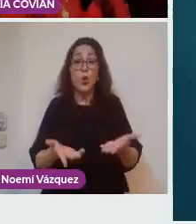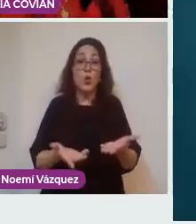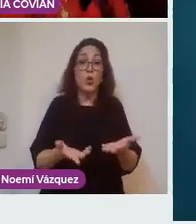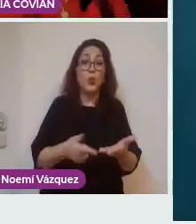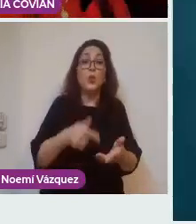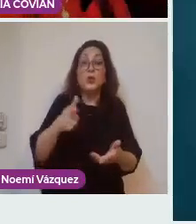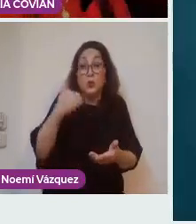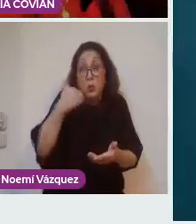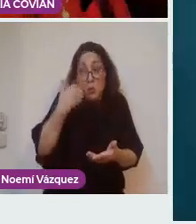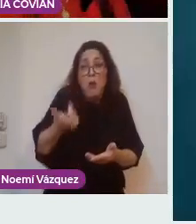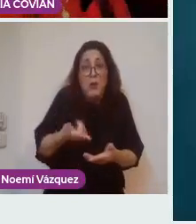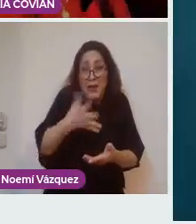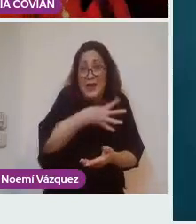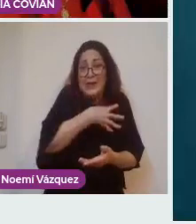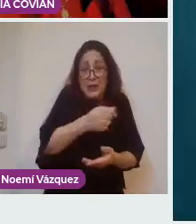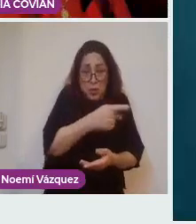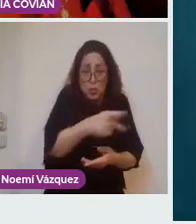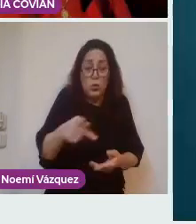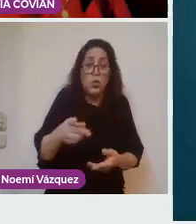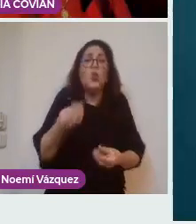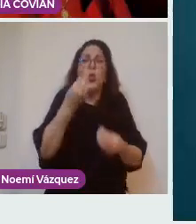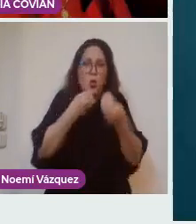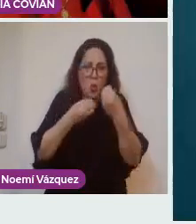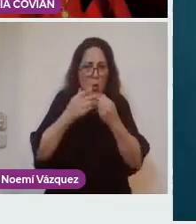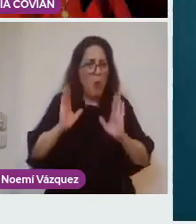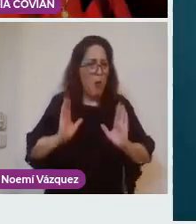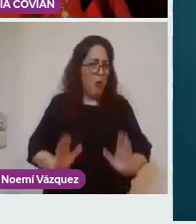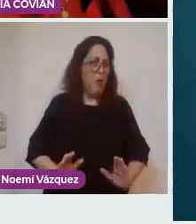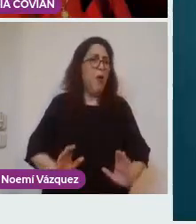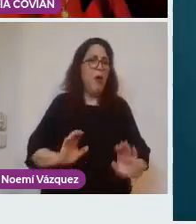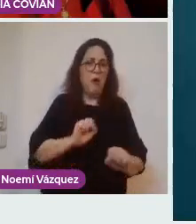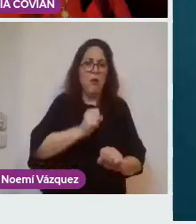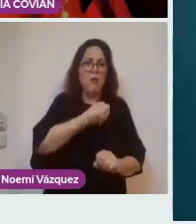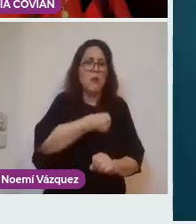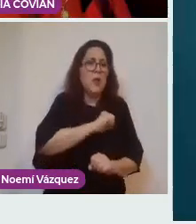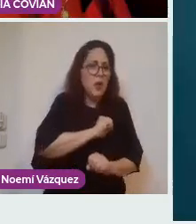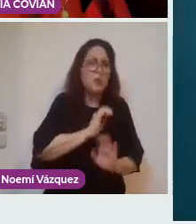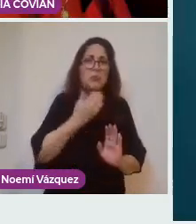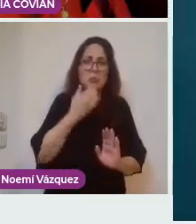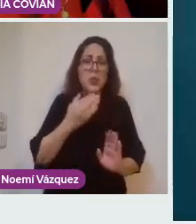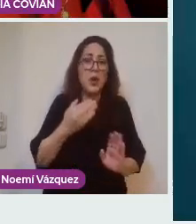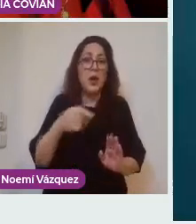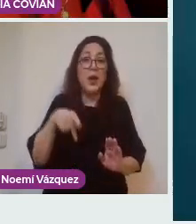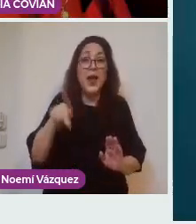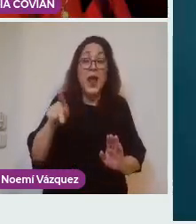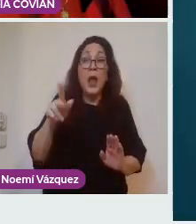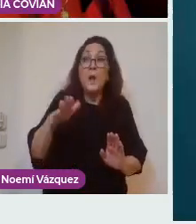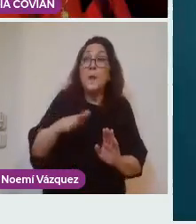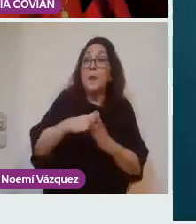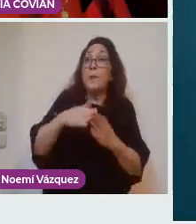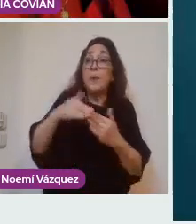pensamientos negativos en su contra, en mi contra, si lo personalizo, y me veo y me